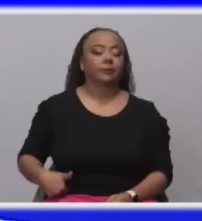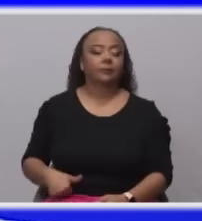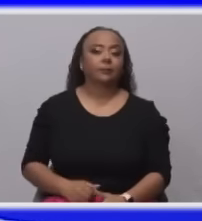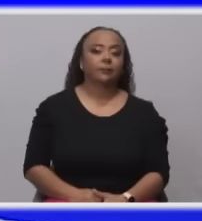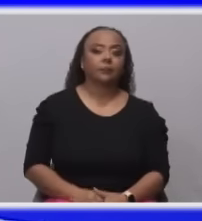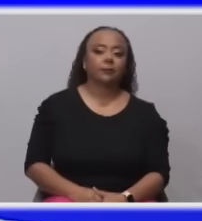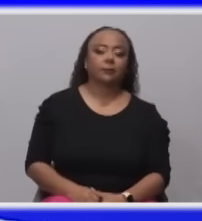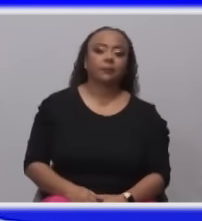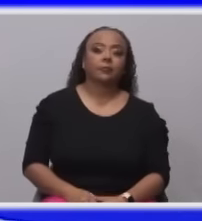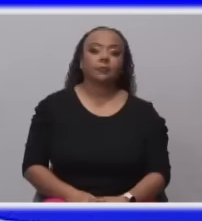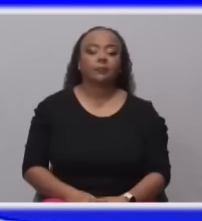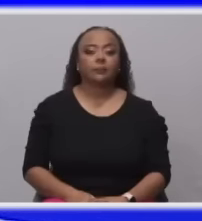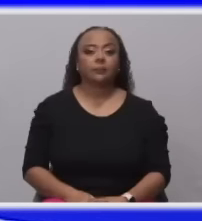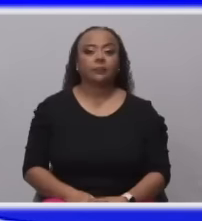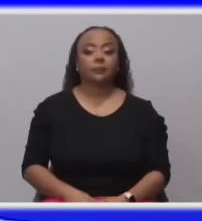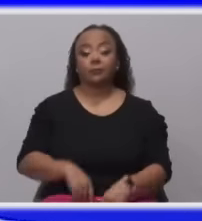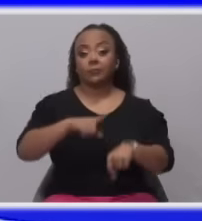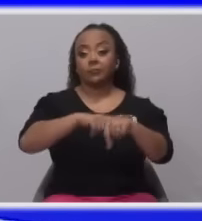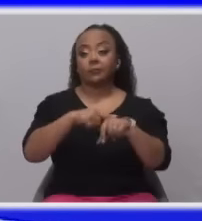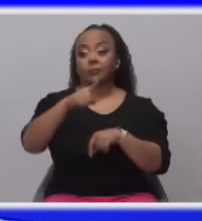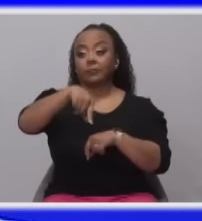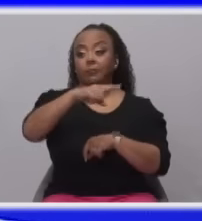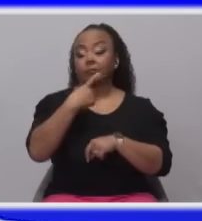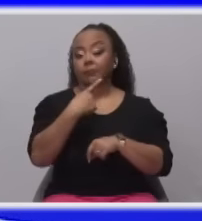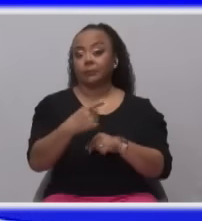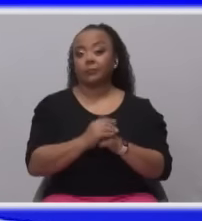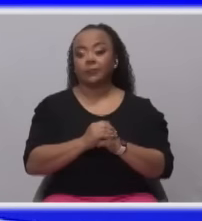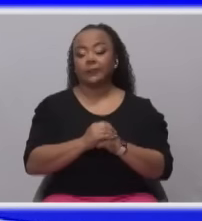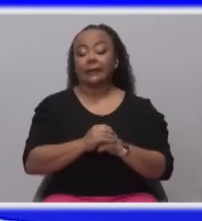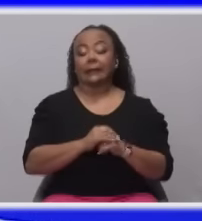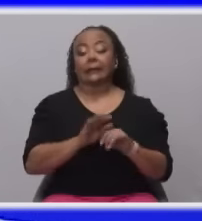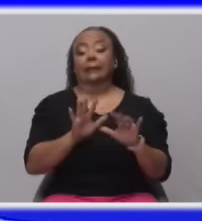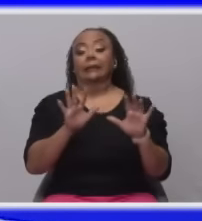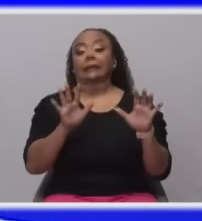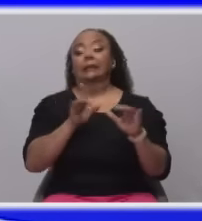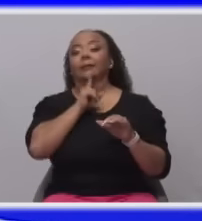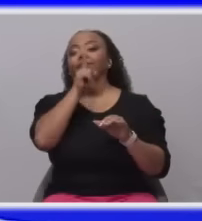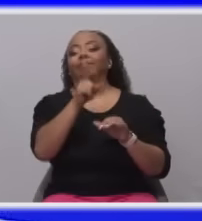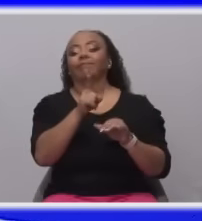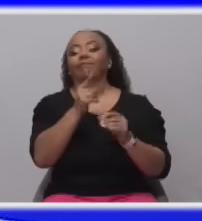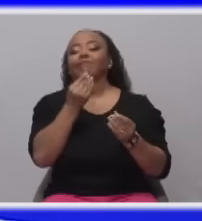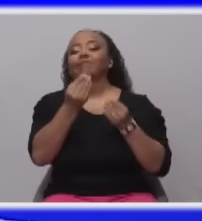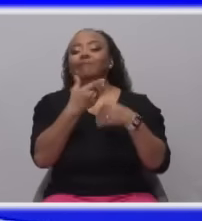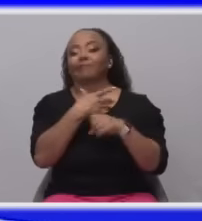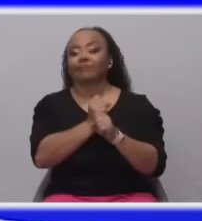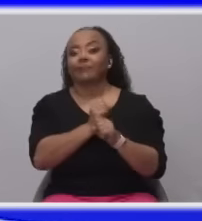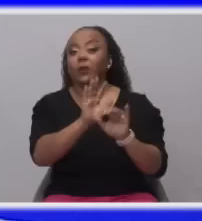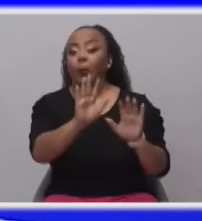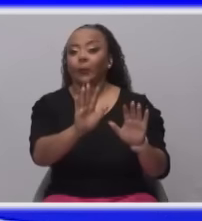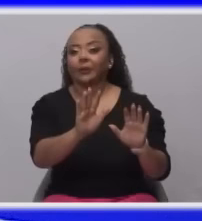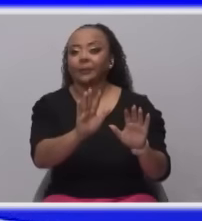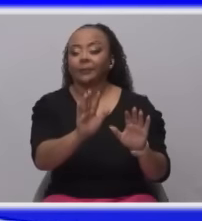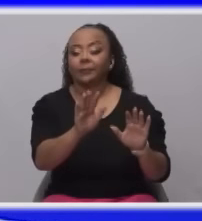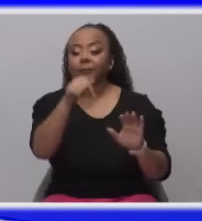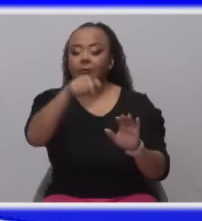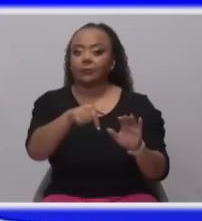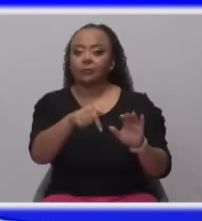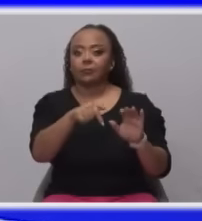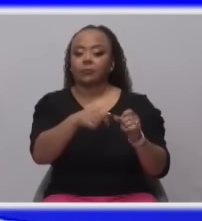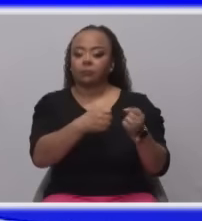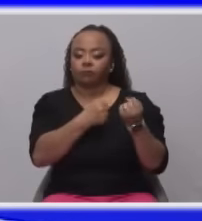eh son esos momentos donde usted dice a ver realmente De qué está hecho ese equipo ojo al día de hoy ha sido